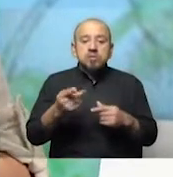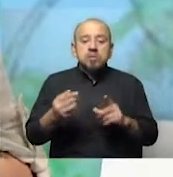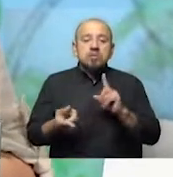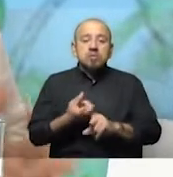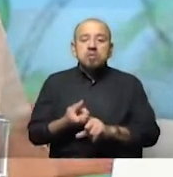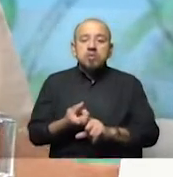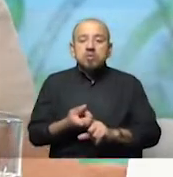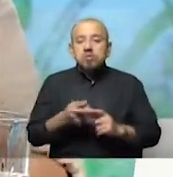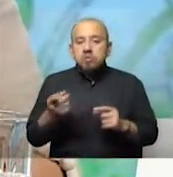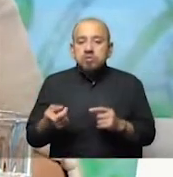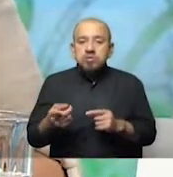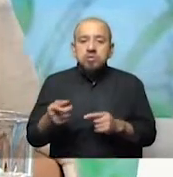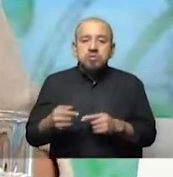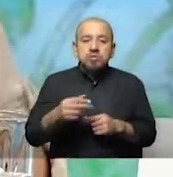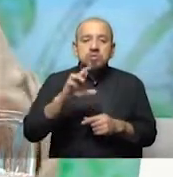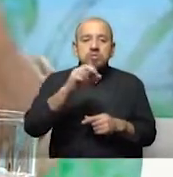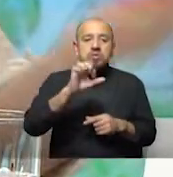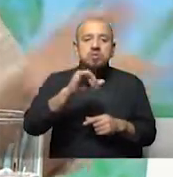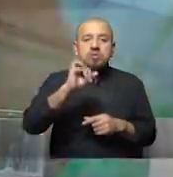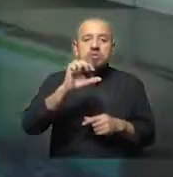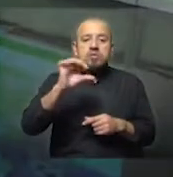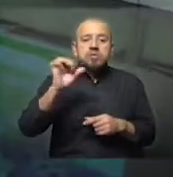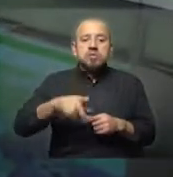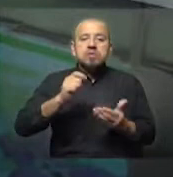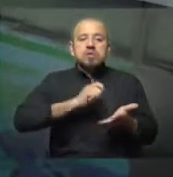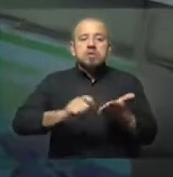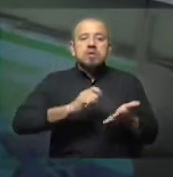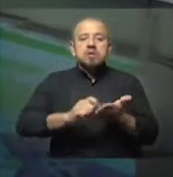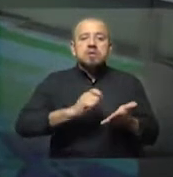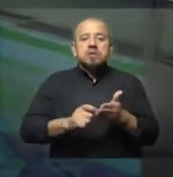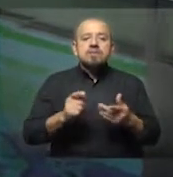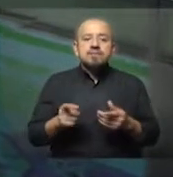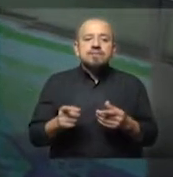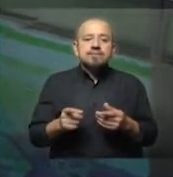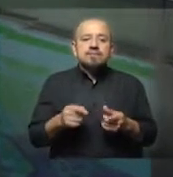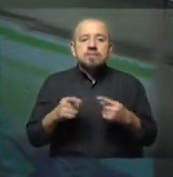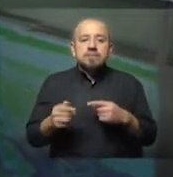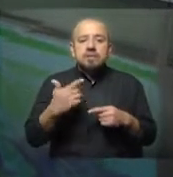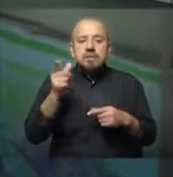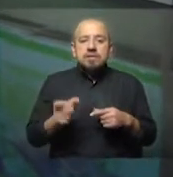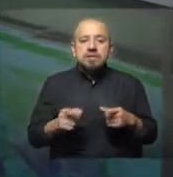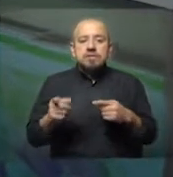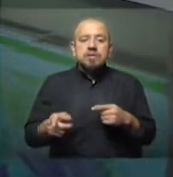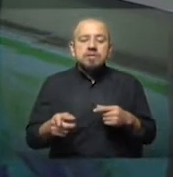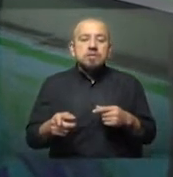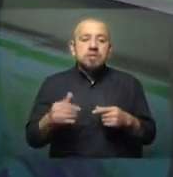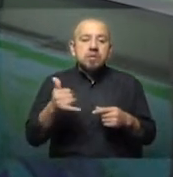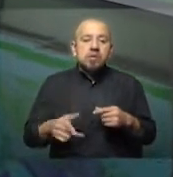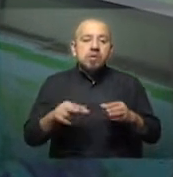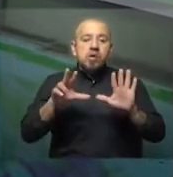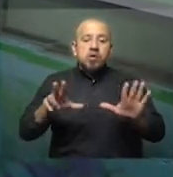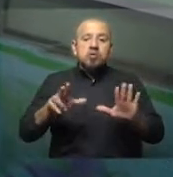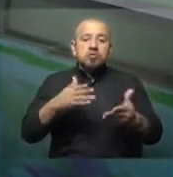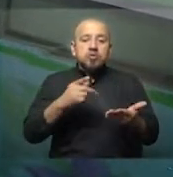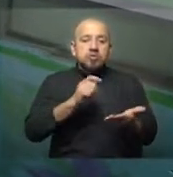marido que es Andrés reyes que el escritor Además este y que fue la persona que además que como tiene como 8 libros